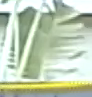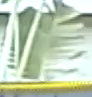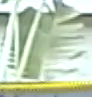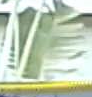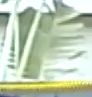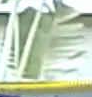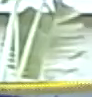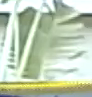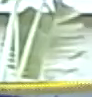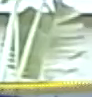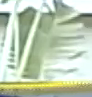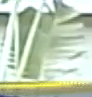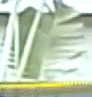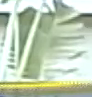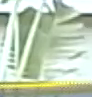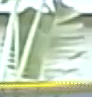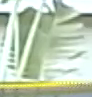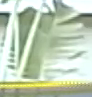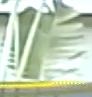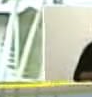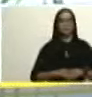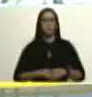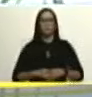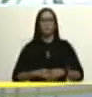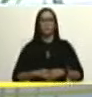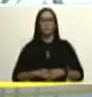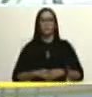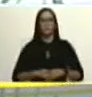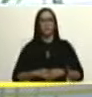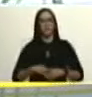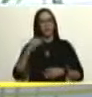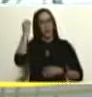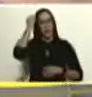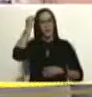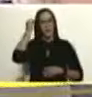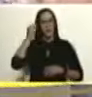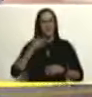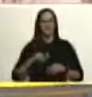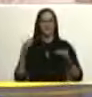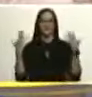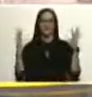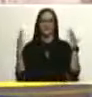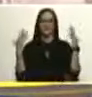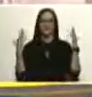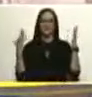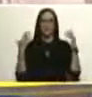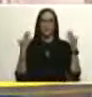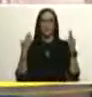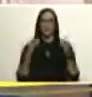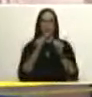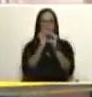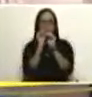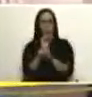que van entrando en primer año. ¿Ah? De verdad. ¿No te parece, sí, Nicole? Sí. El mantenimiento, el